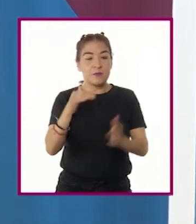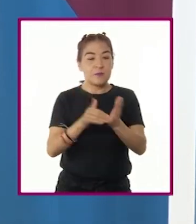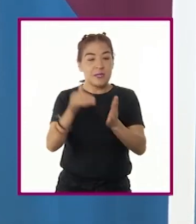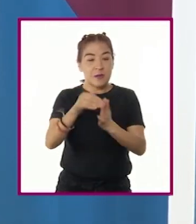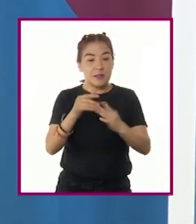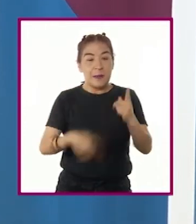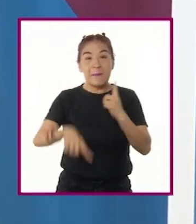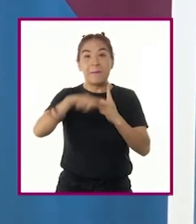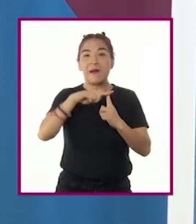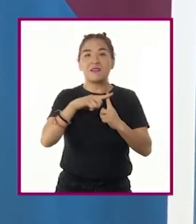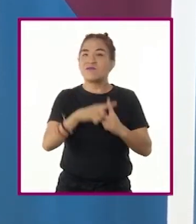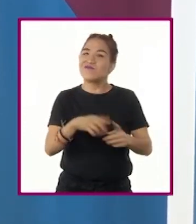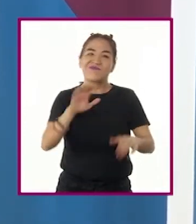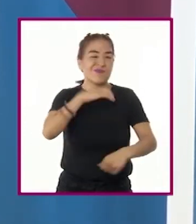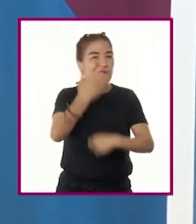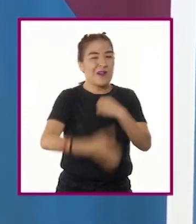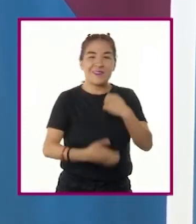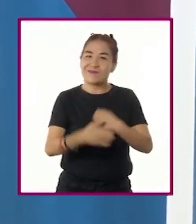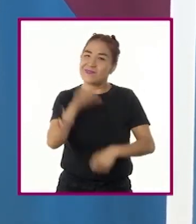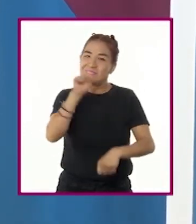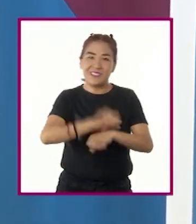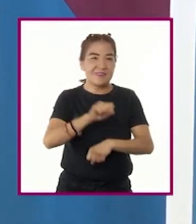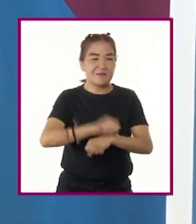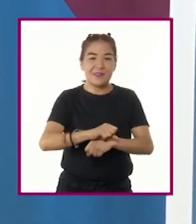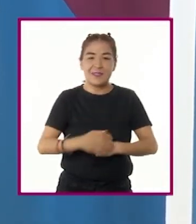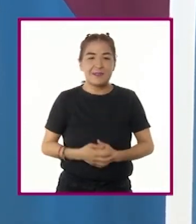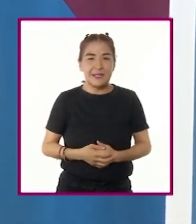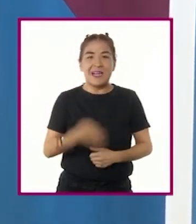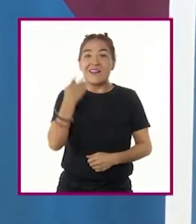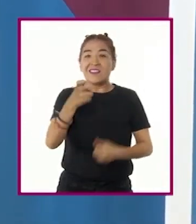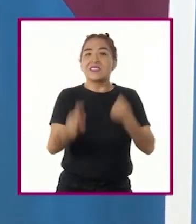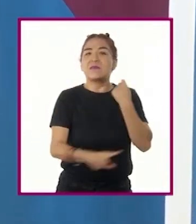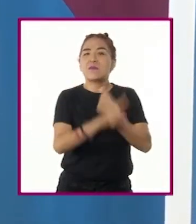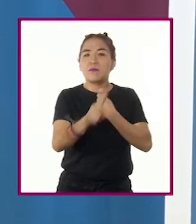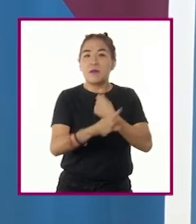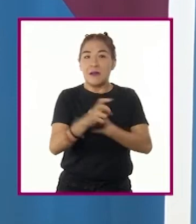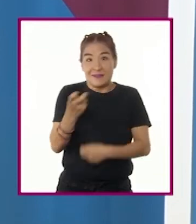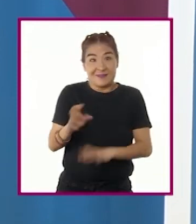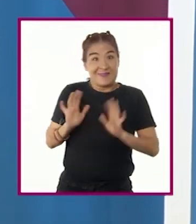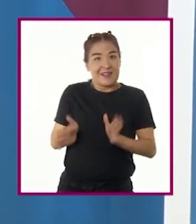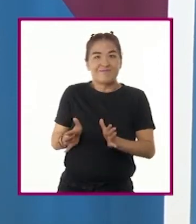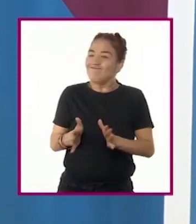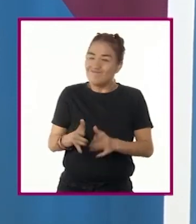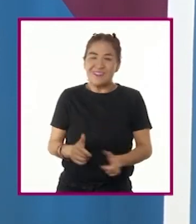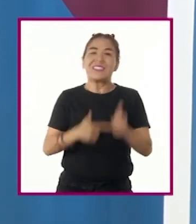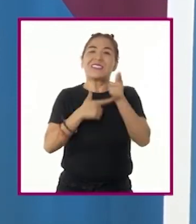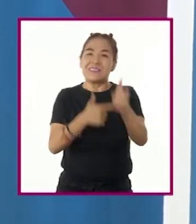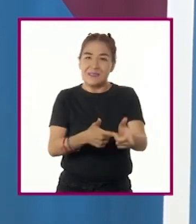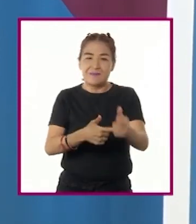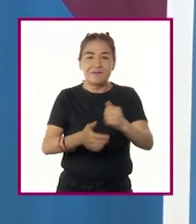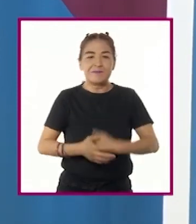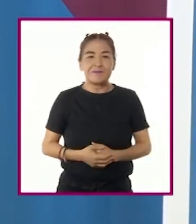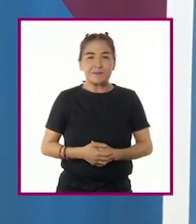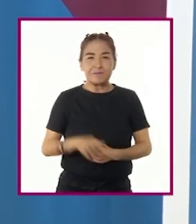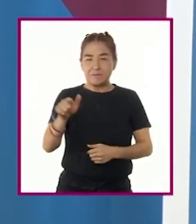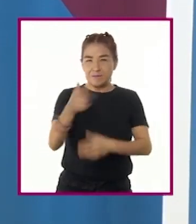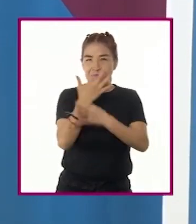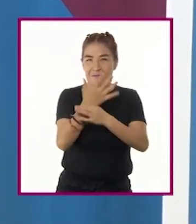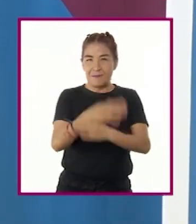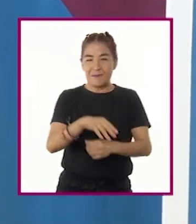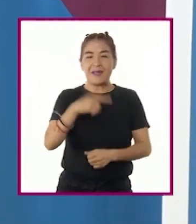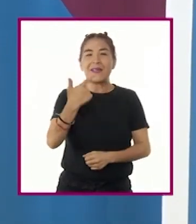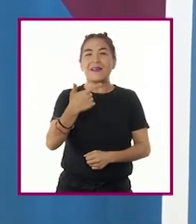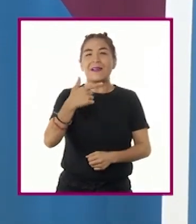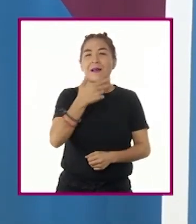más que no terminaron la secundaria. Pero la problemática no termina aquí. Siguiendo a Gil Antón, sabemos